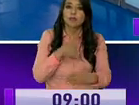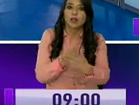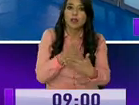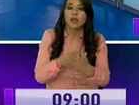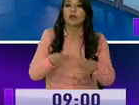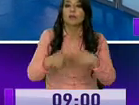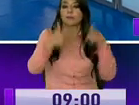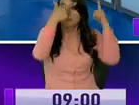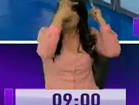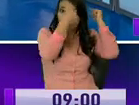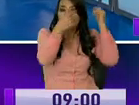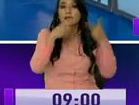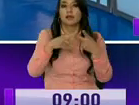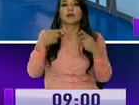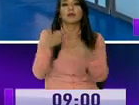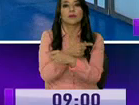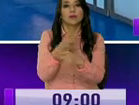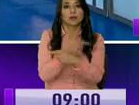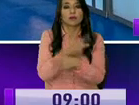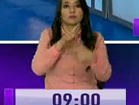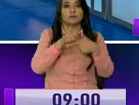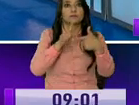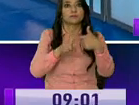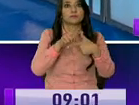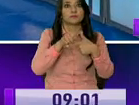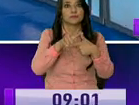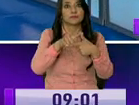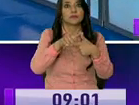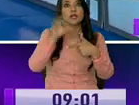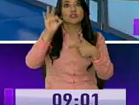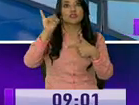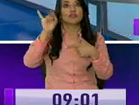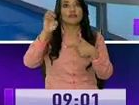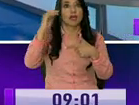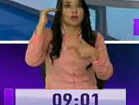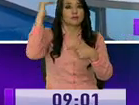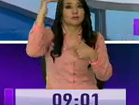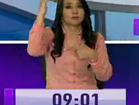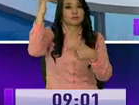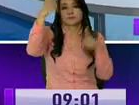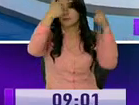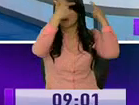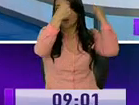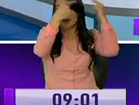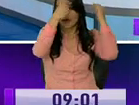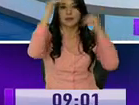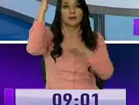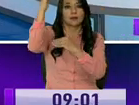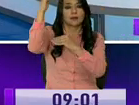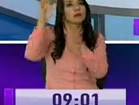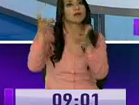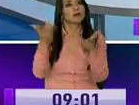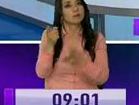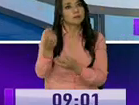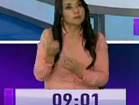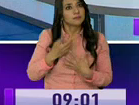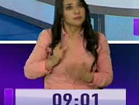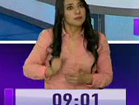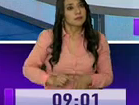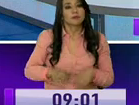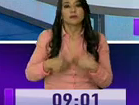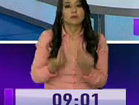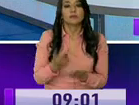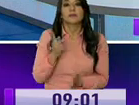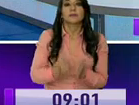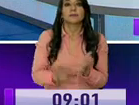en La Marín, en Guajaló? Vamos primero con Sofía Vintimilla, quien se encuentra en el sector de La Marín. Cuéntanos, Sofi, tú tienes los detalles a